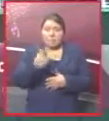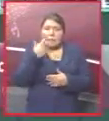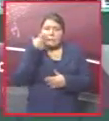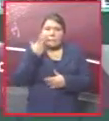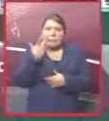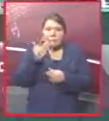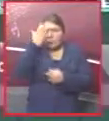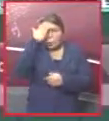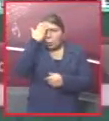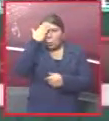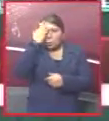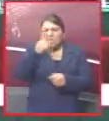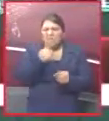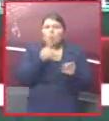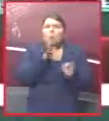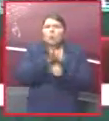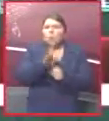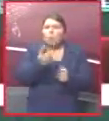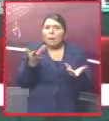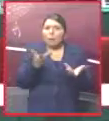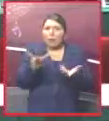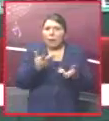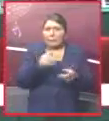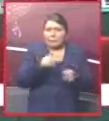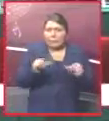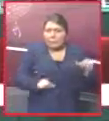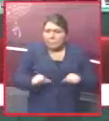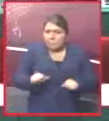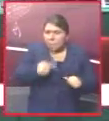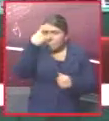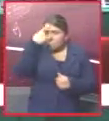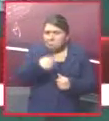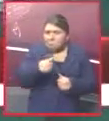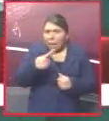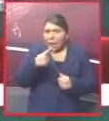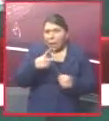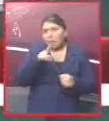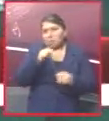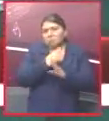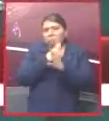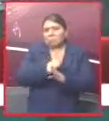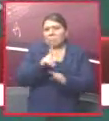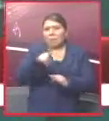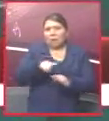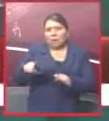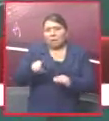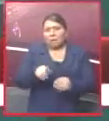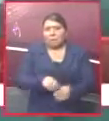las acciones que se están realizando para evitar abuso hacia los consumidores.